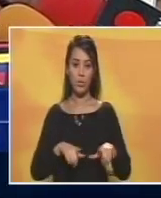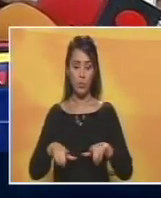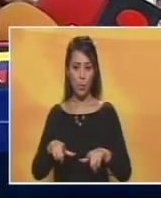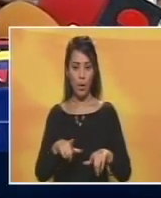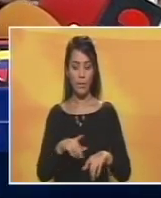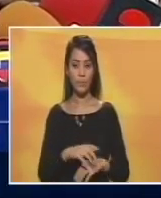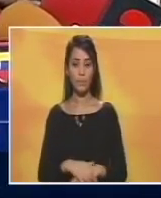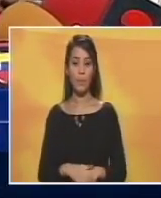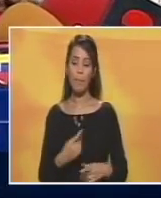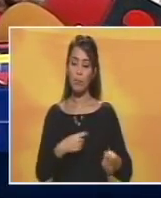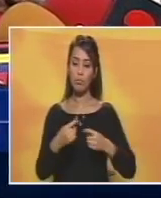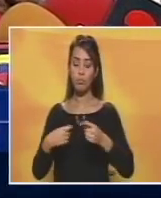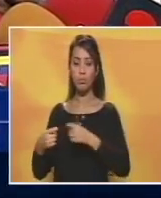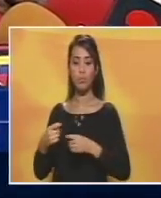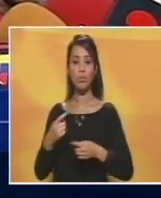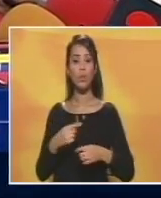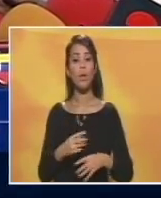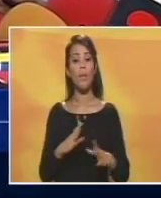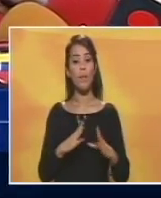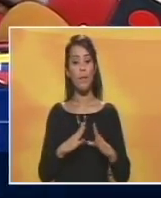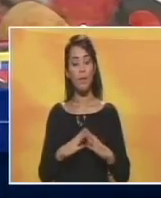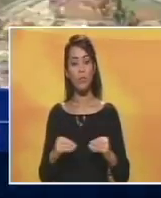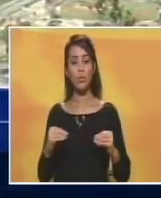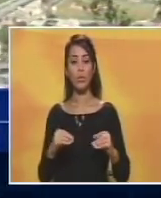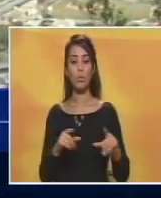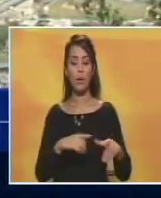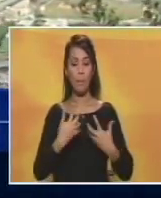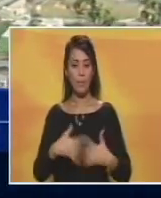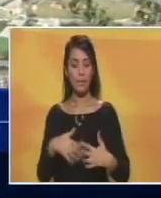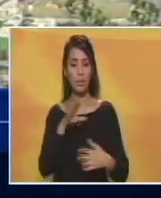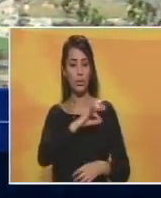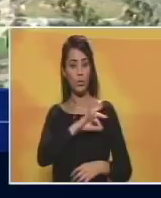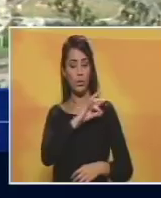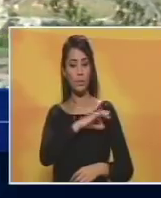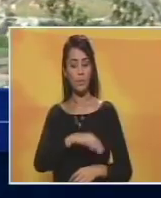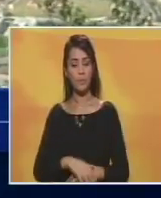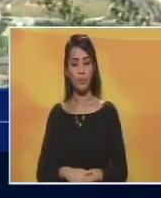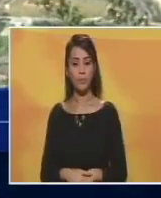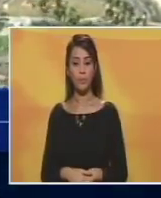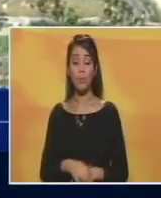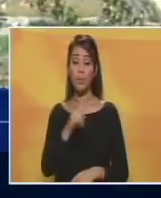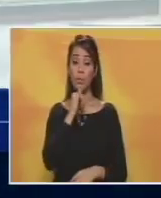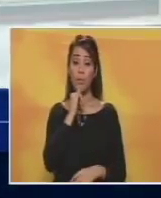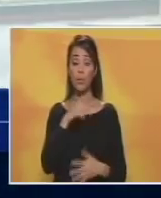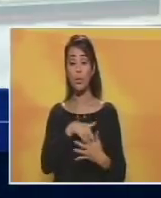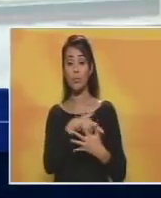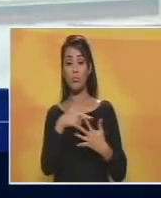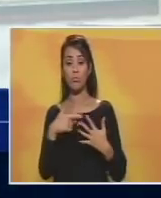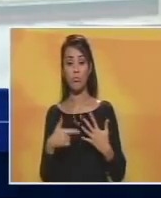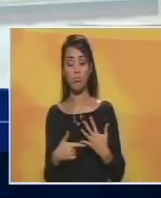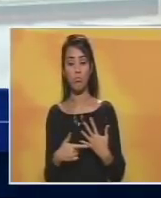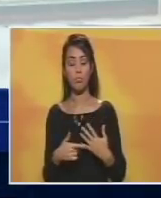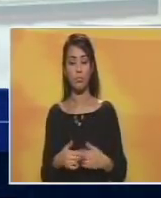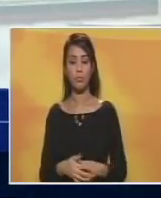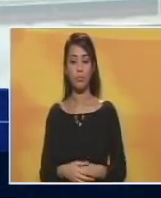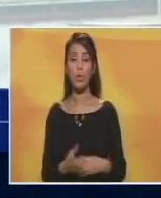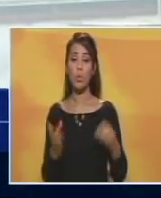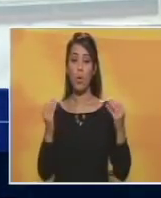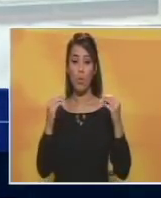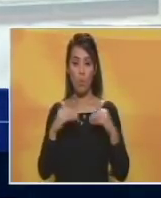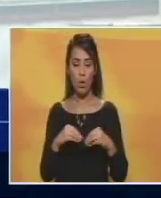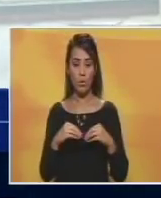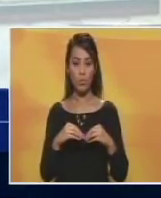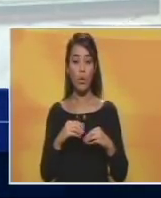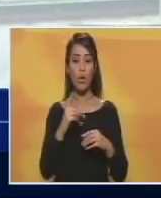Pacífico para ser distribuidas a las flotas de las empresas sociales. Maneiro señaló que los productos de un acuerdo con